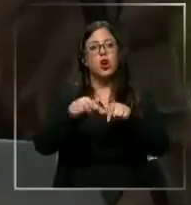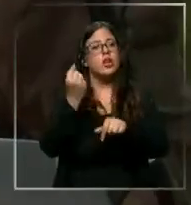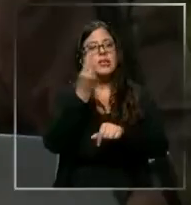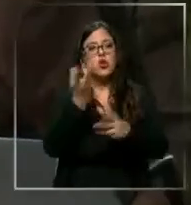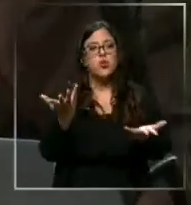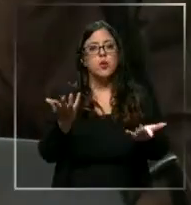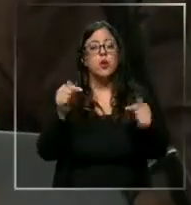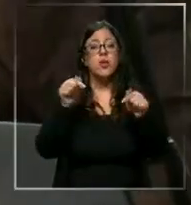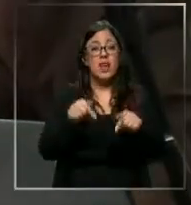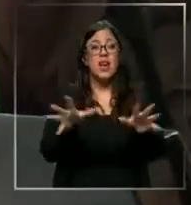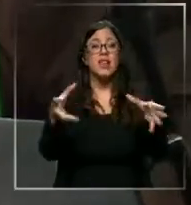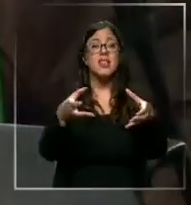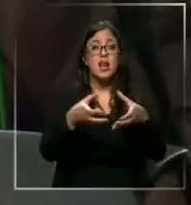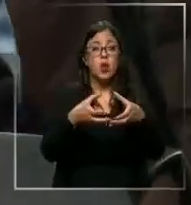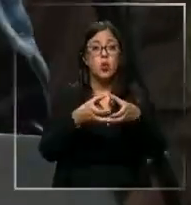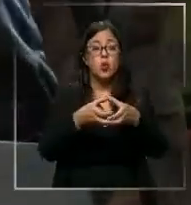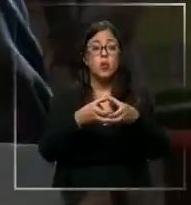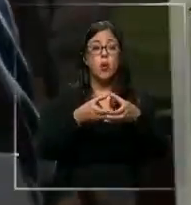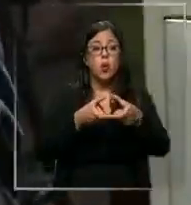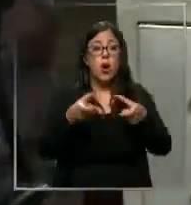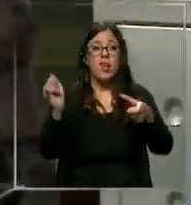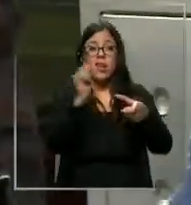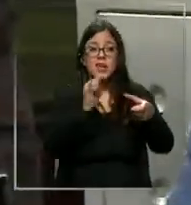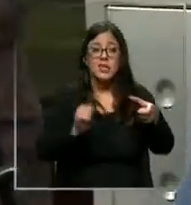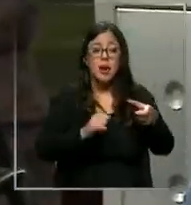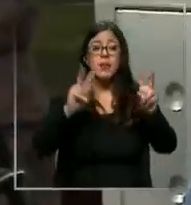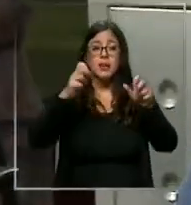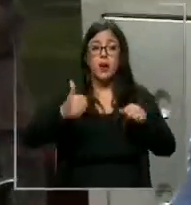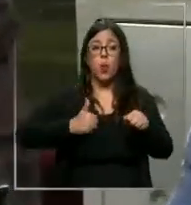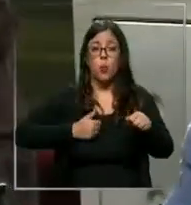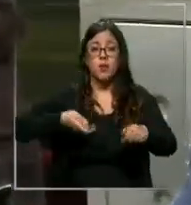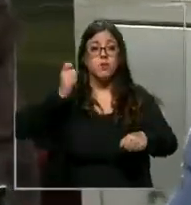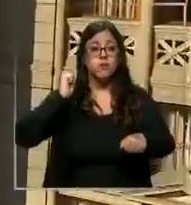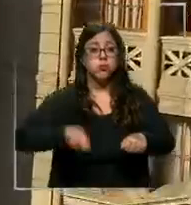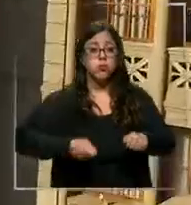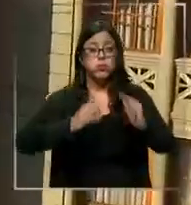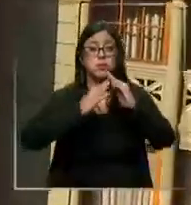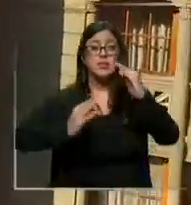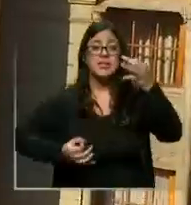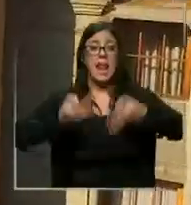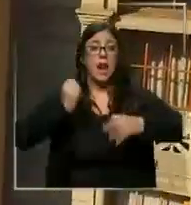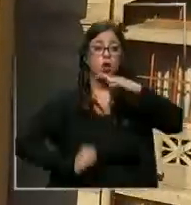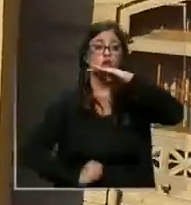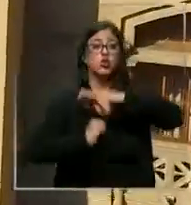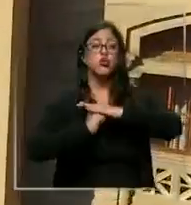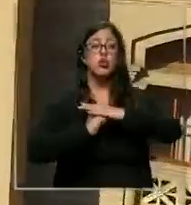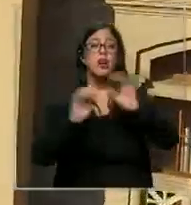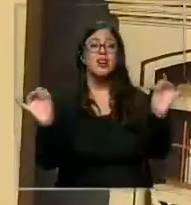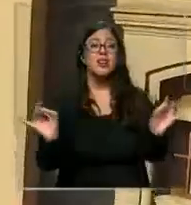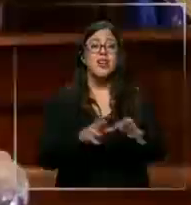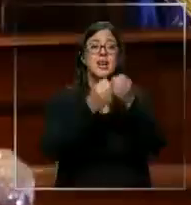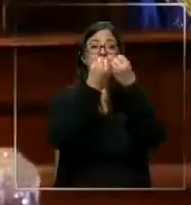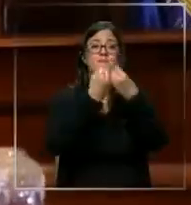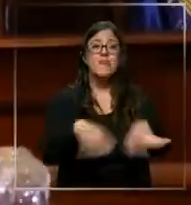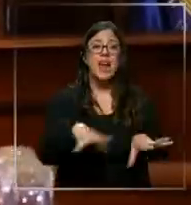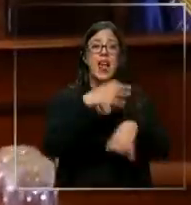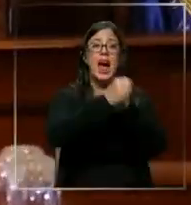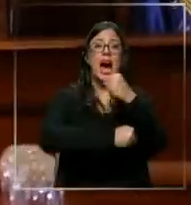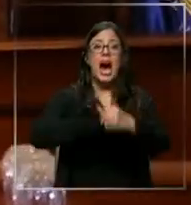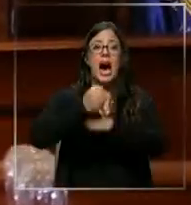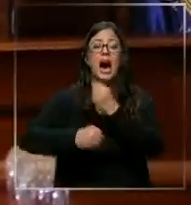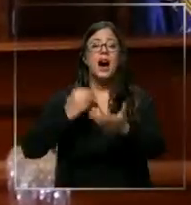desde el gremio de isapress han sostenido que al cumplir con el fallo dictado por la Corte Suprema se provocarían pérdidas anuales